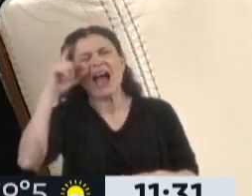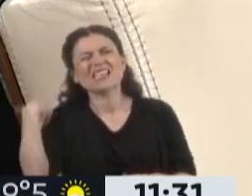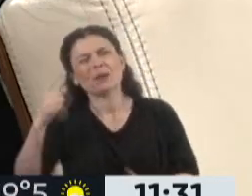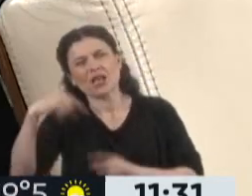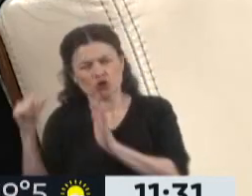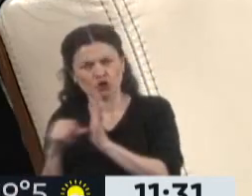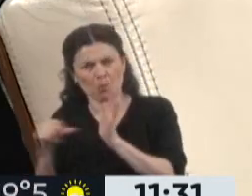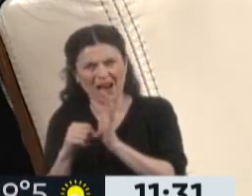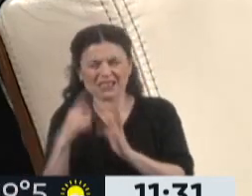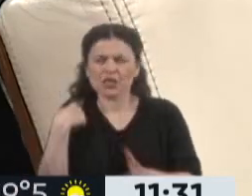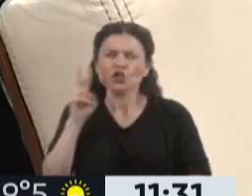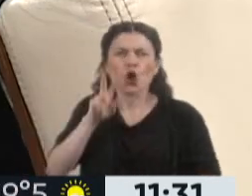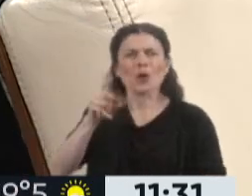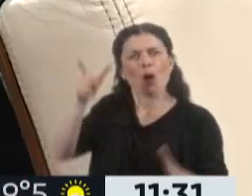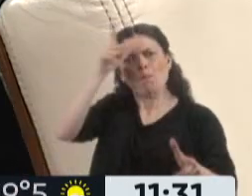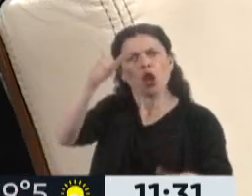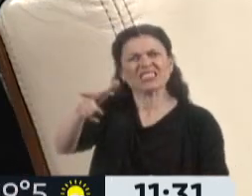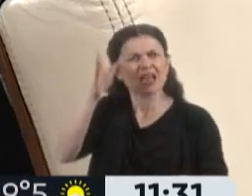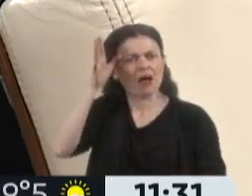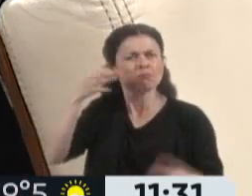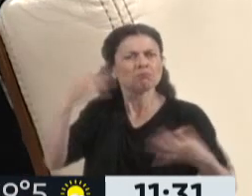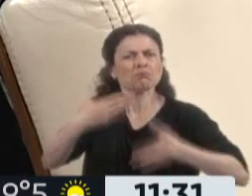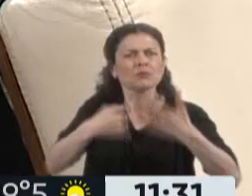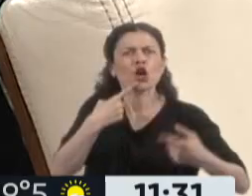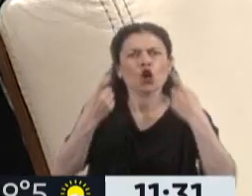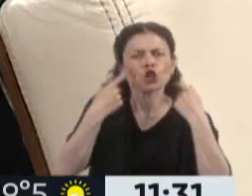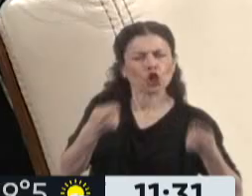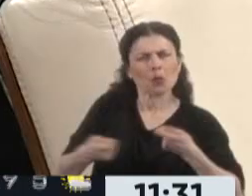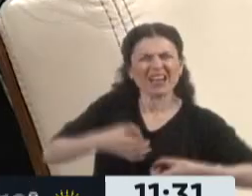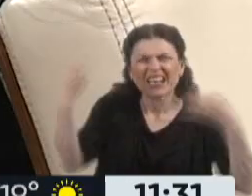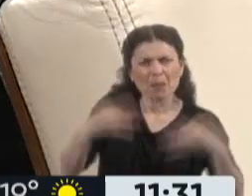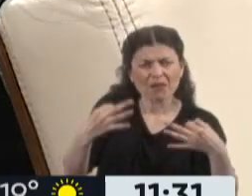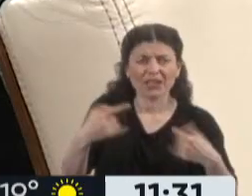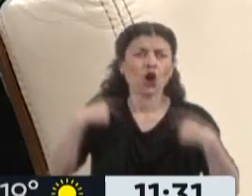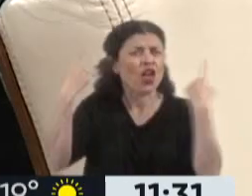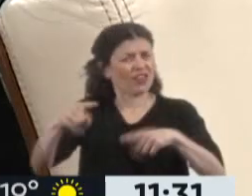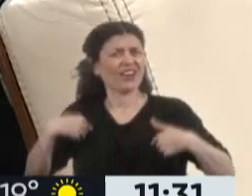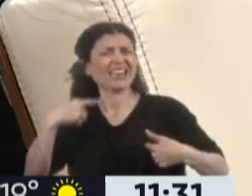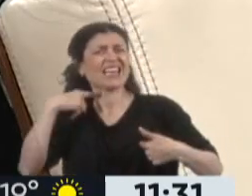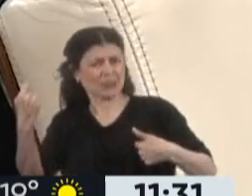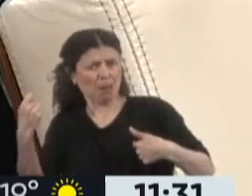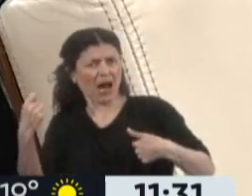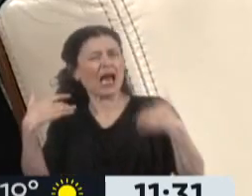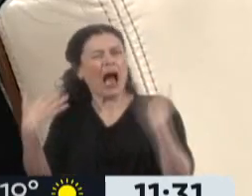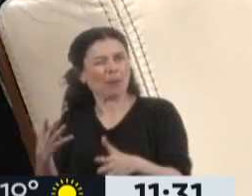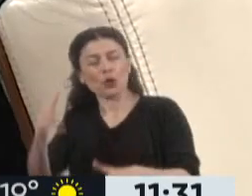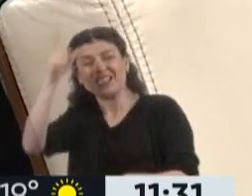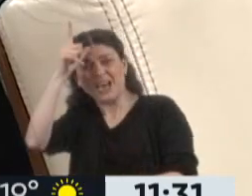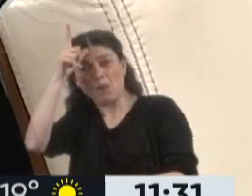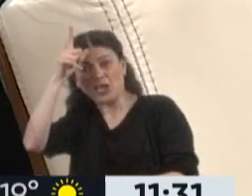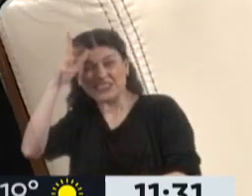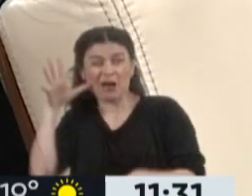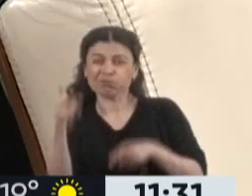forma proporcional y no como en mi país, donde Pedro Sánchez ha usado a la policía de forma política para golpear a ancianos,